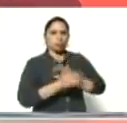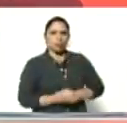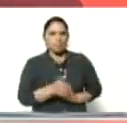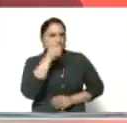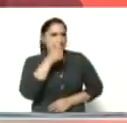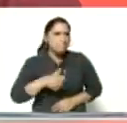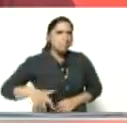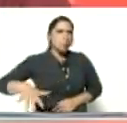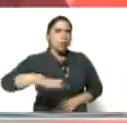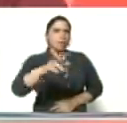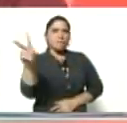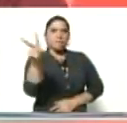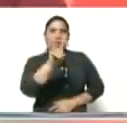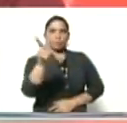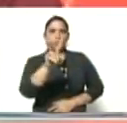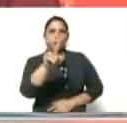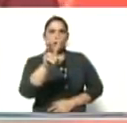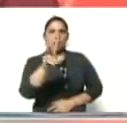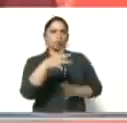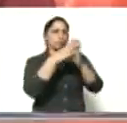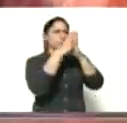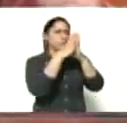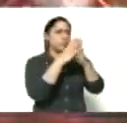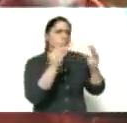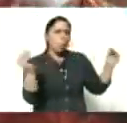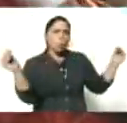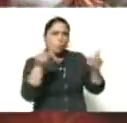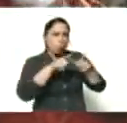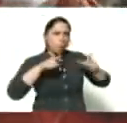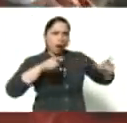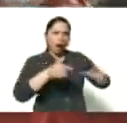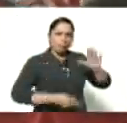de Venezuela, por todos los rincones salieron a votar.